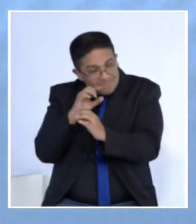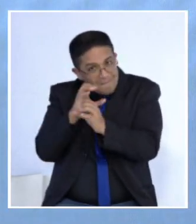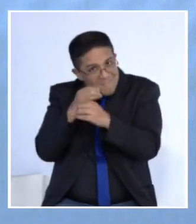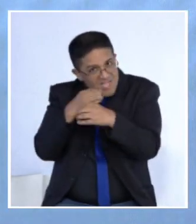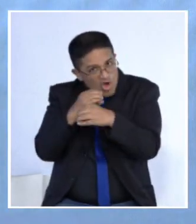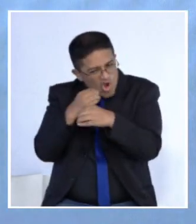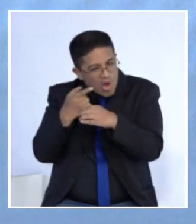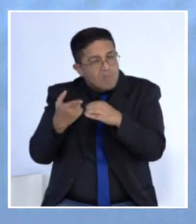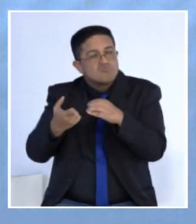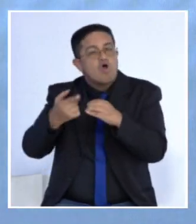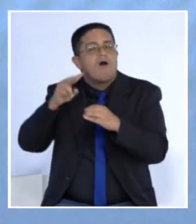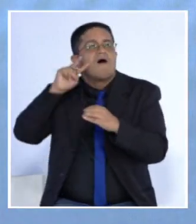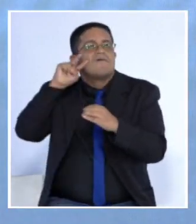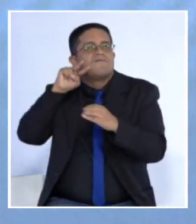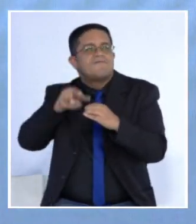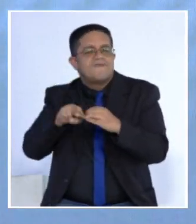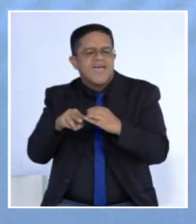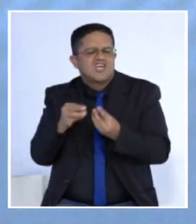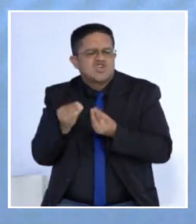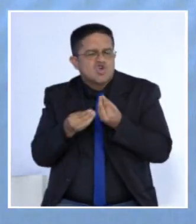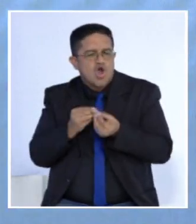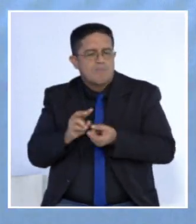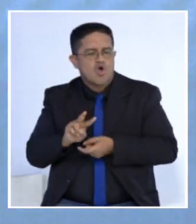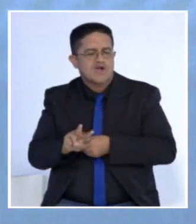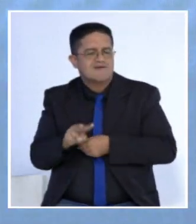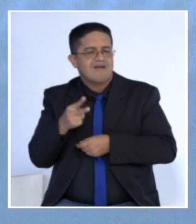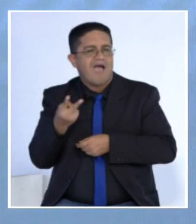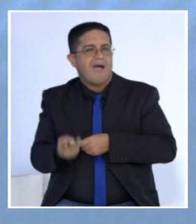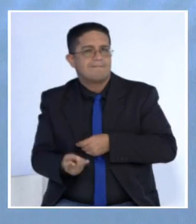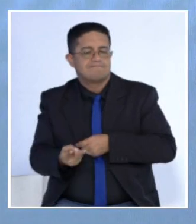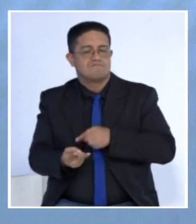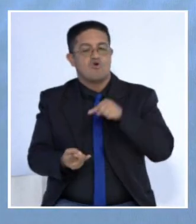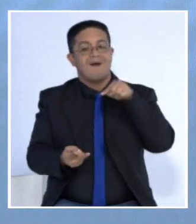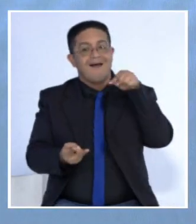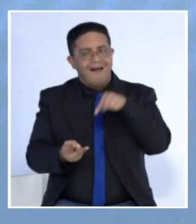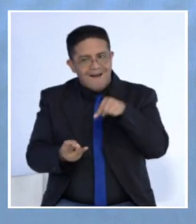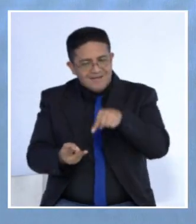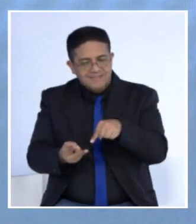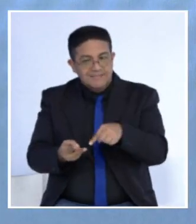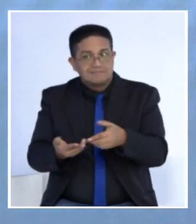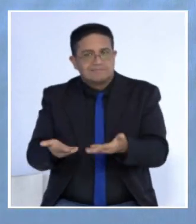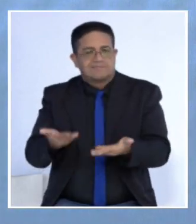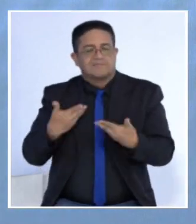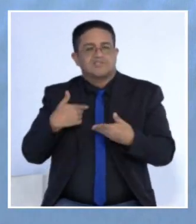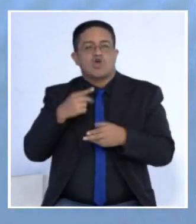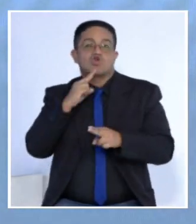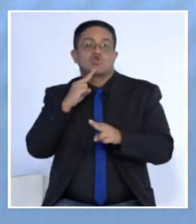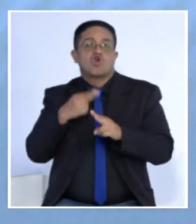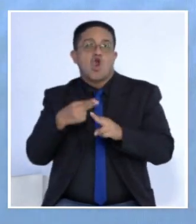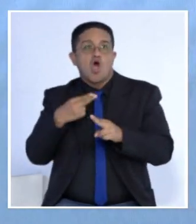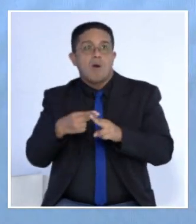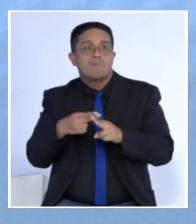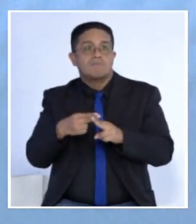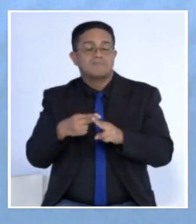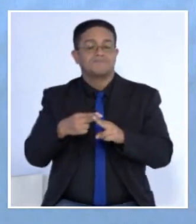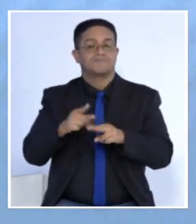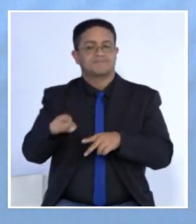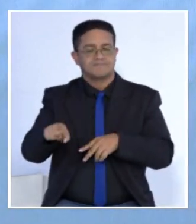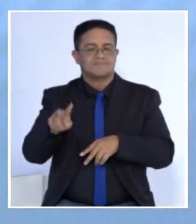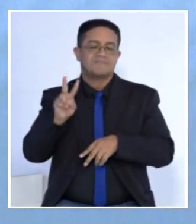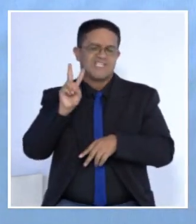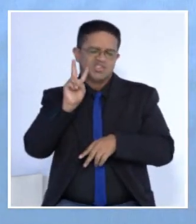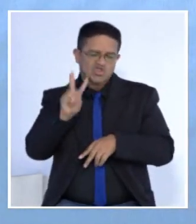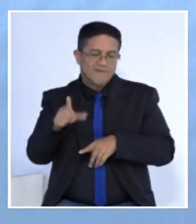ve cuáles son los cambios que tiene esa célula. Y allí le da un nombre y le da un grado de